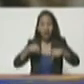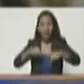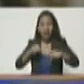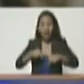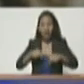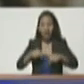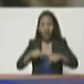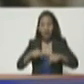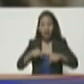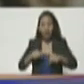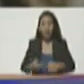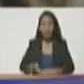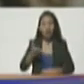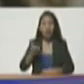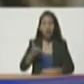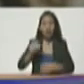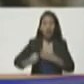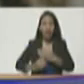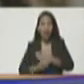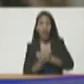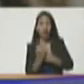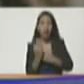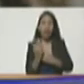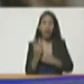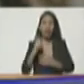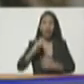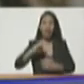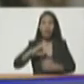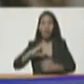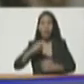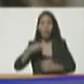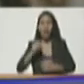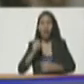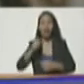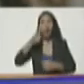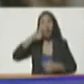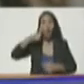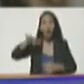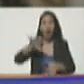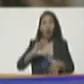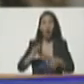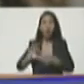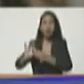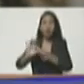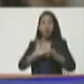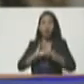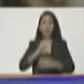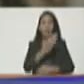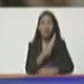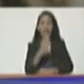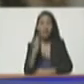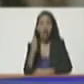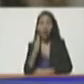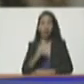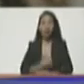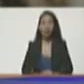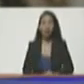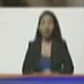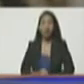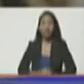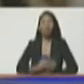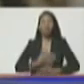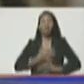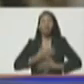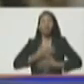esta cumbre del ALBA y de los pueblos del Bicentenario,